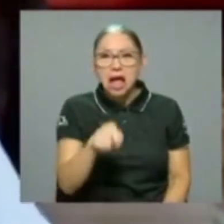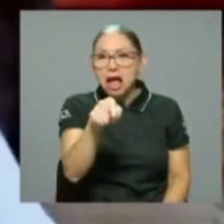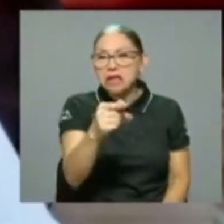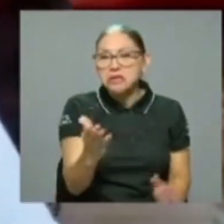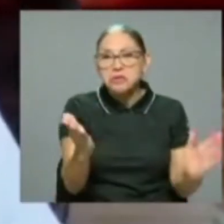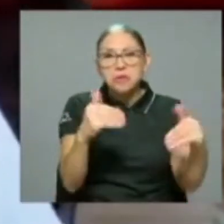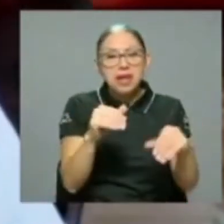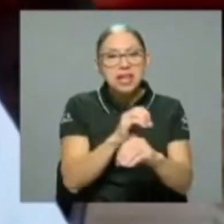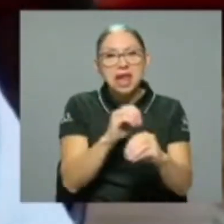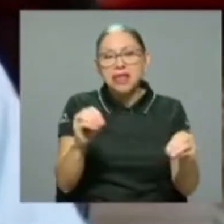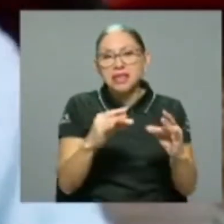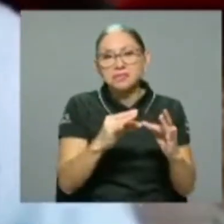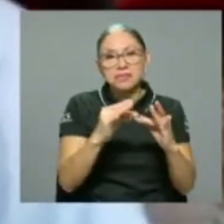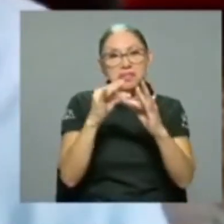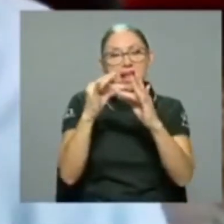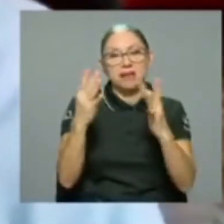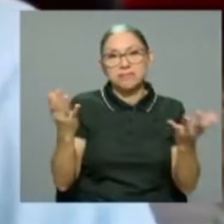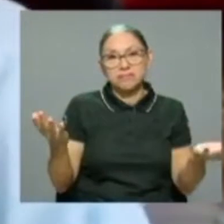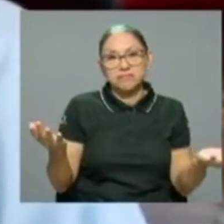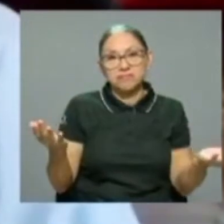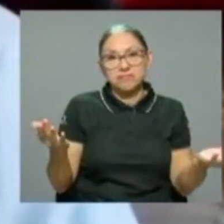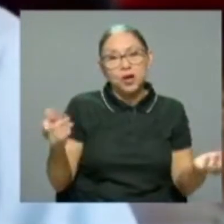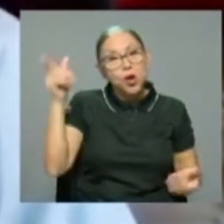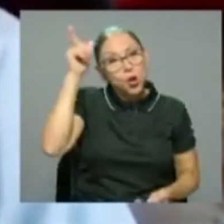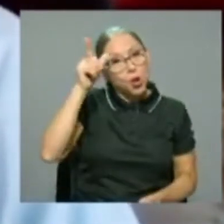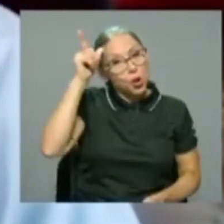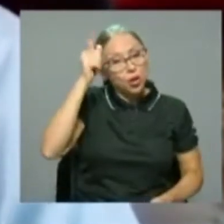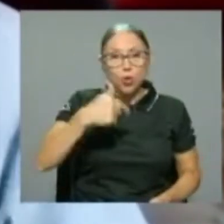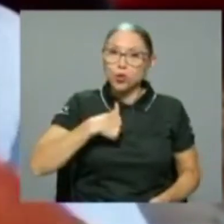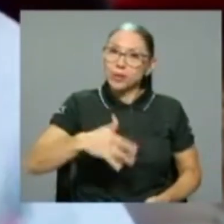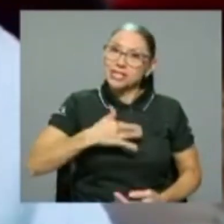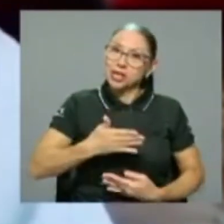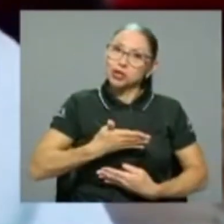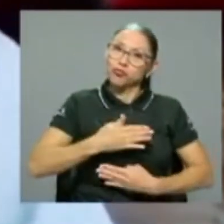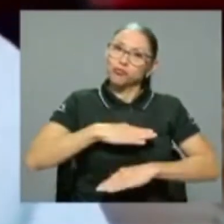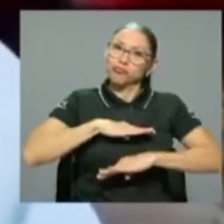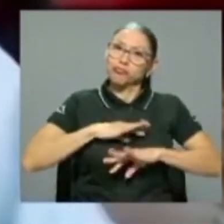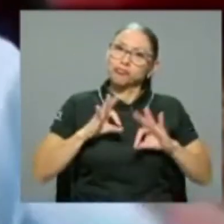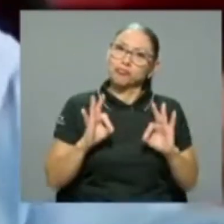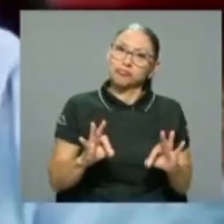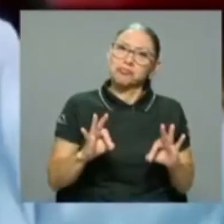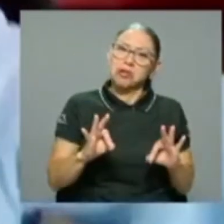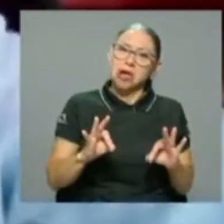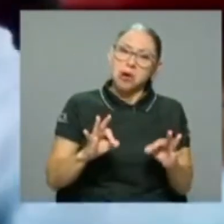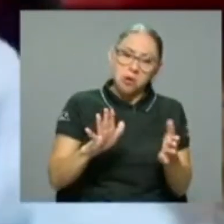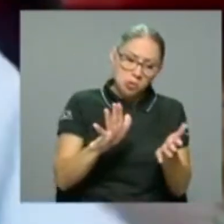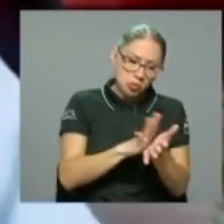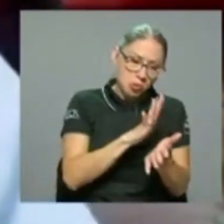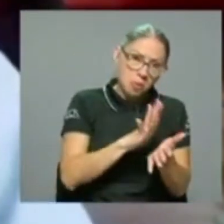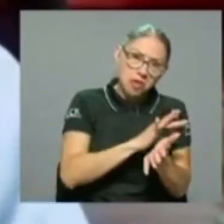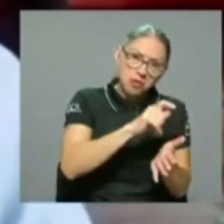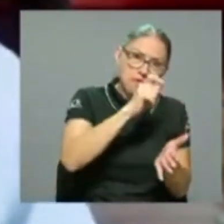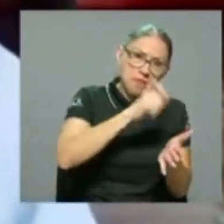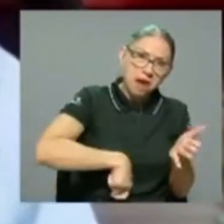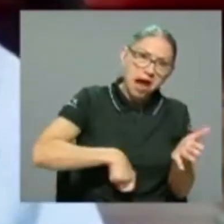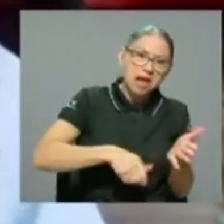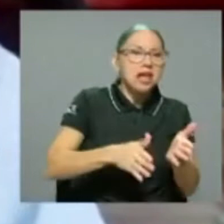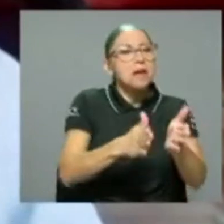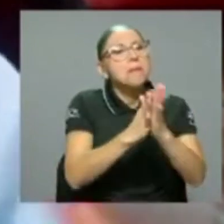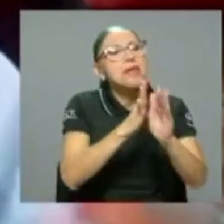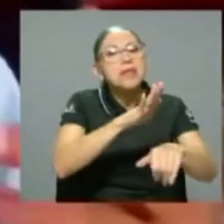especial. Por supuesto, a mí me complace haber tenido que firmar por ahí un documento, pedir autorizaciones al